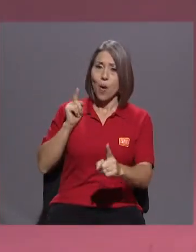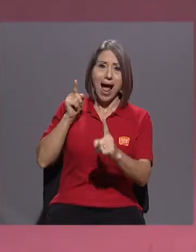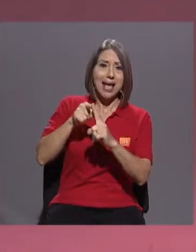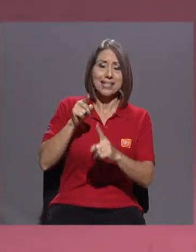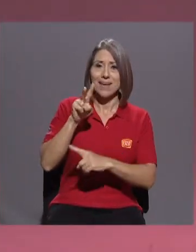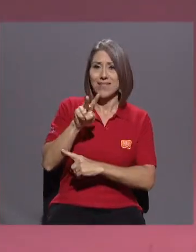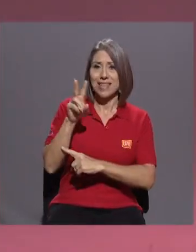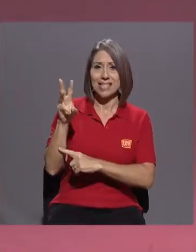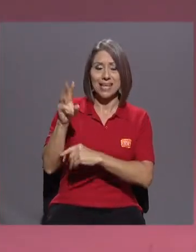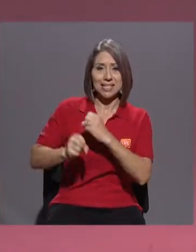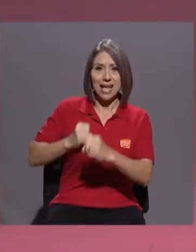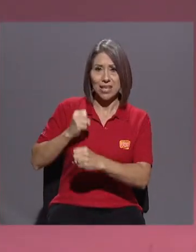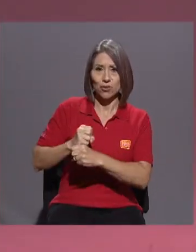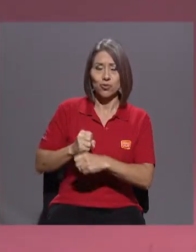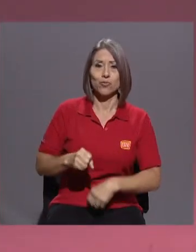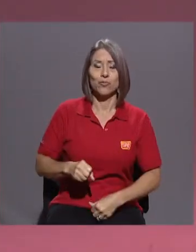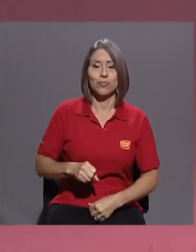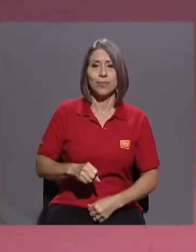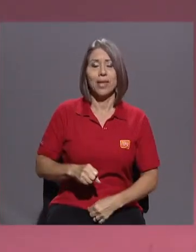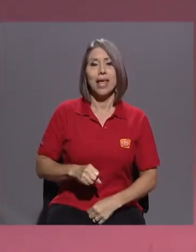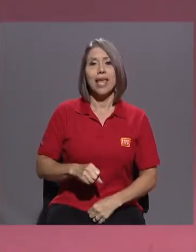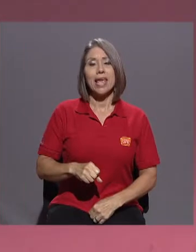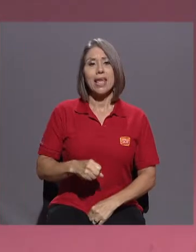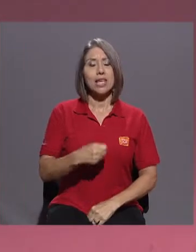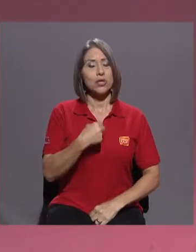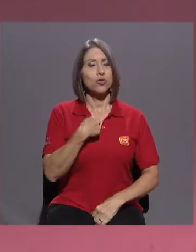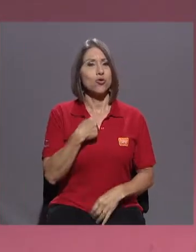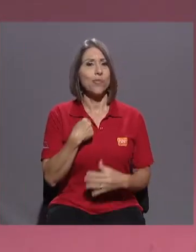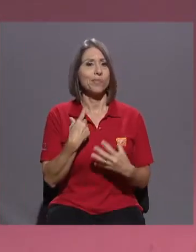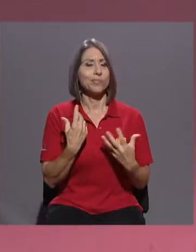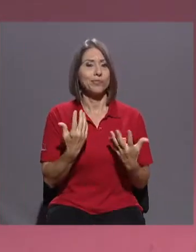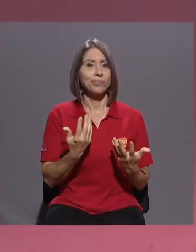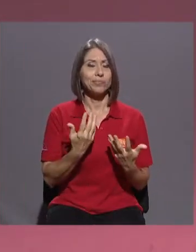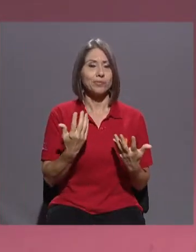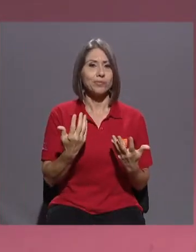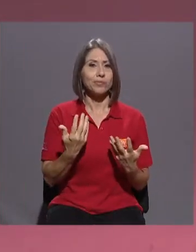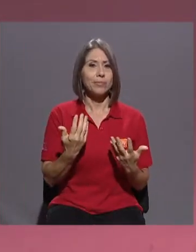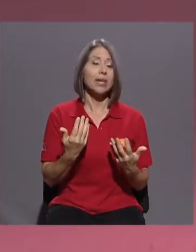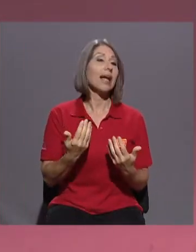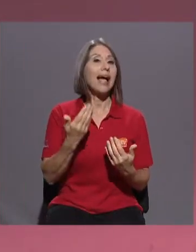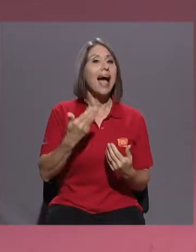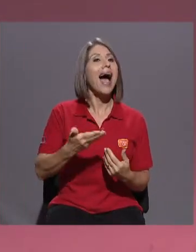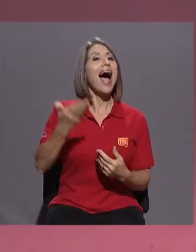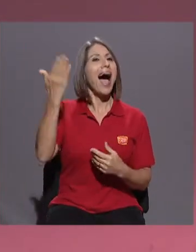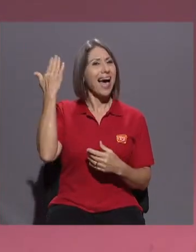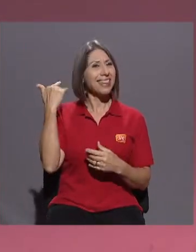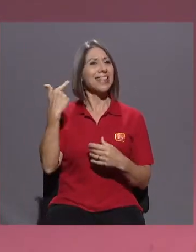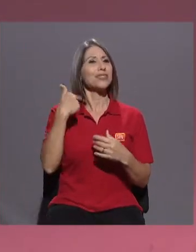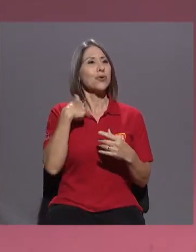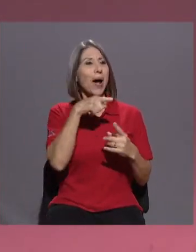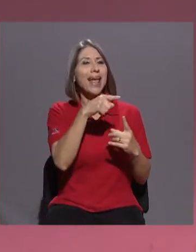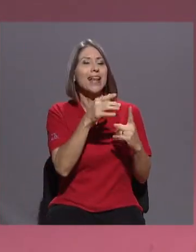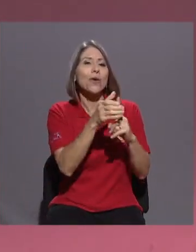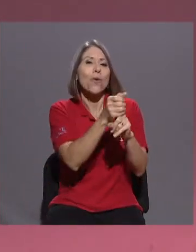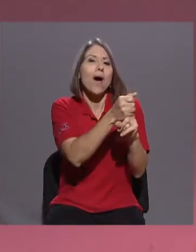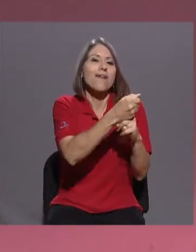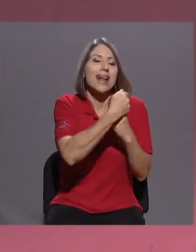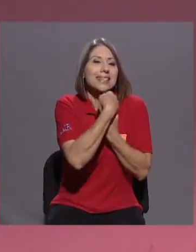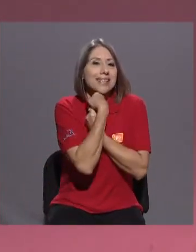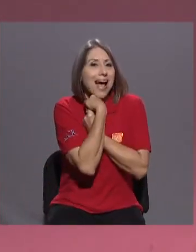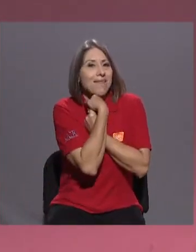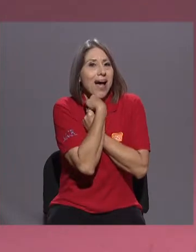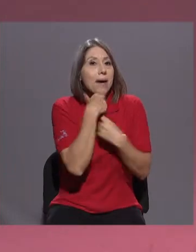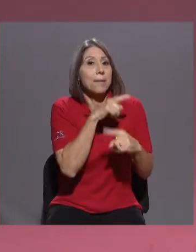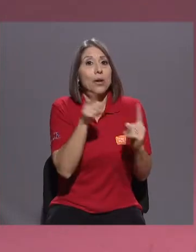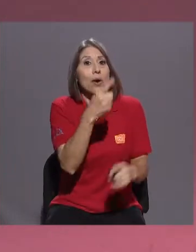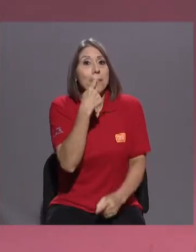años Este Me decía Y yo Lo Antes lo abrazaba Y todo Y